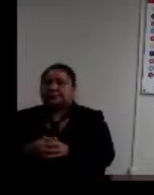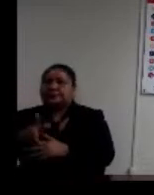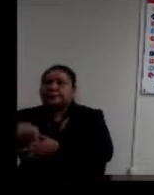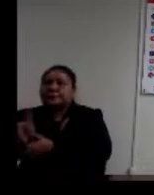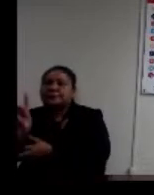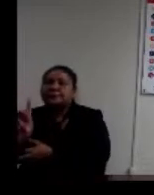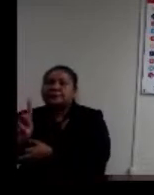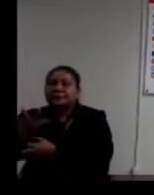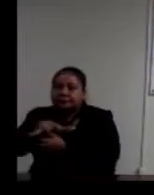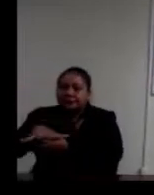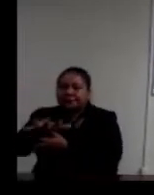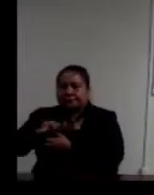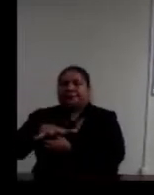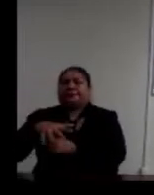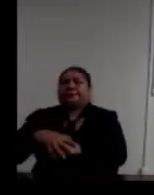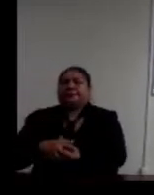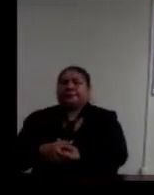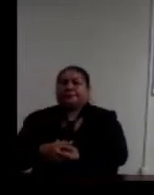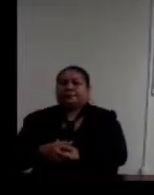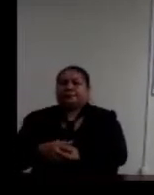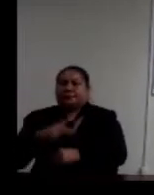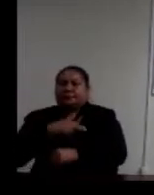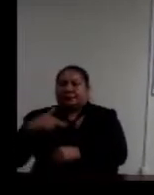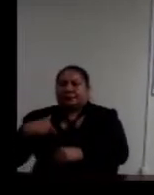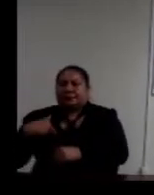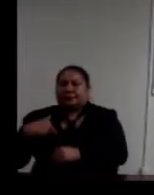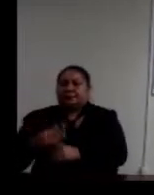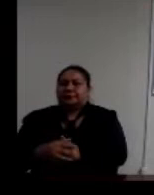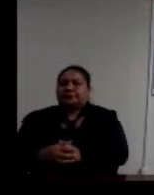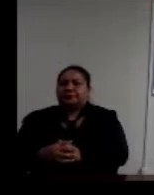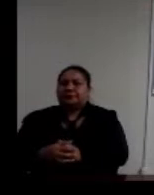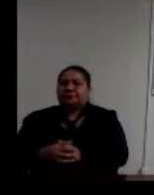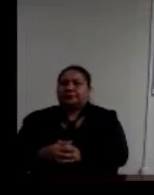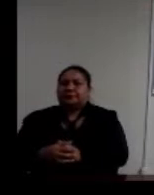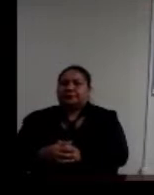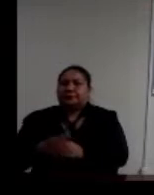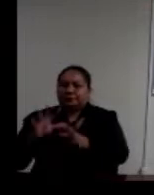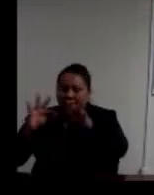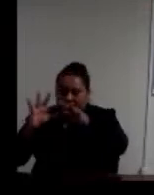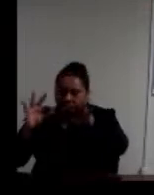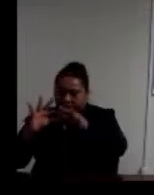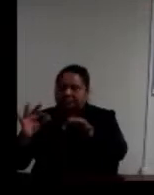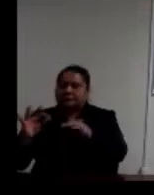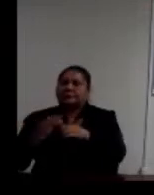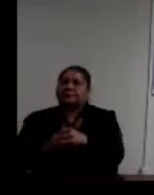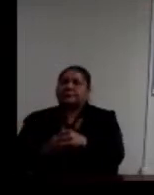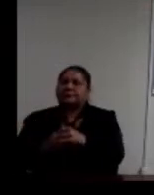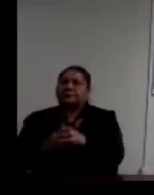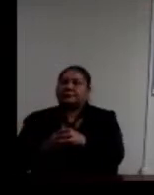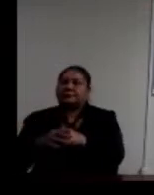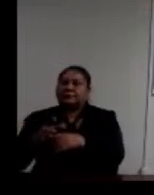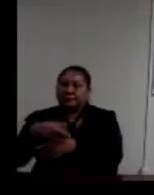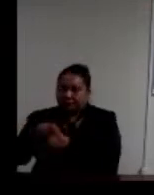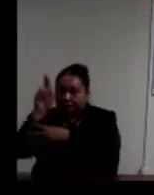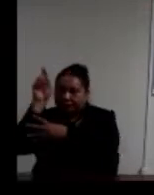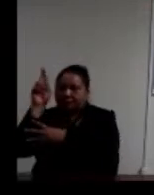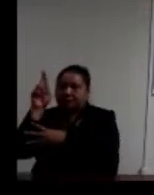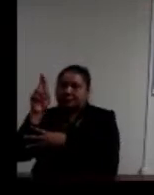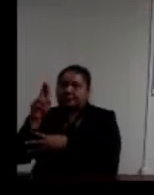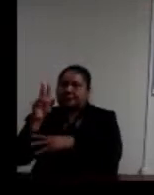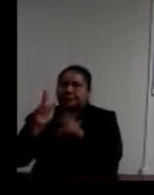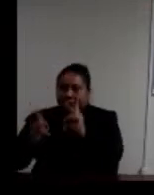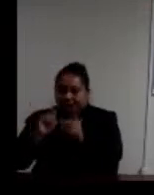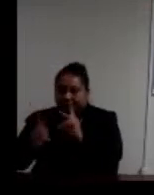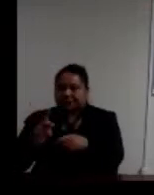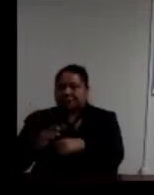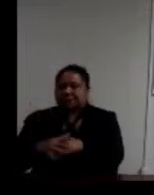Pero básicamente lo que nosotros cuando explicamos, o la mayor parte de los no tiene una